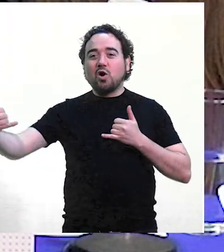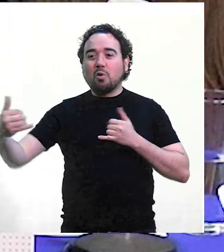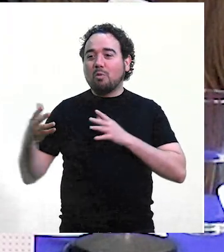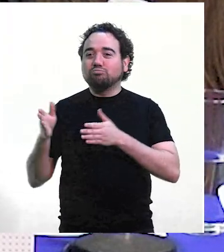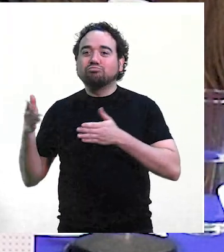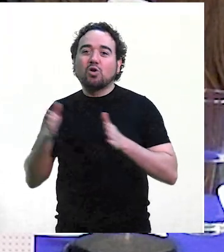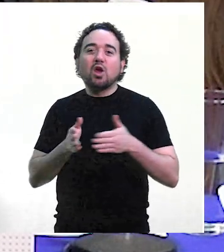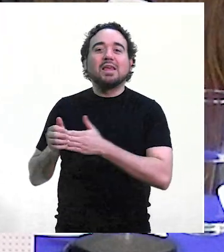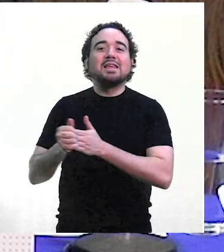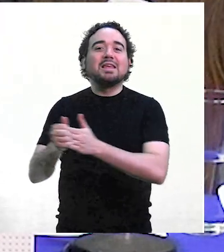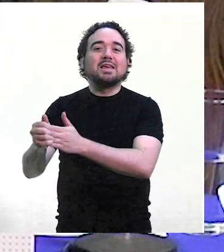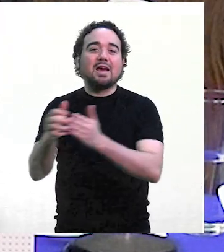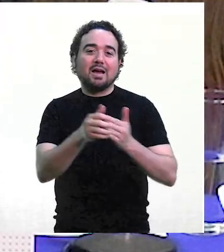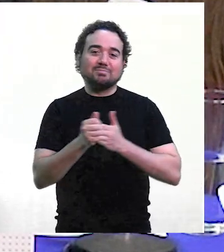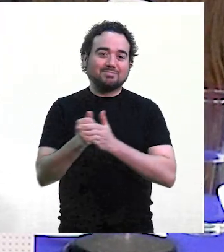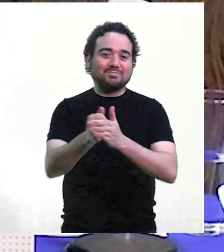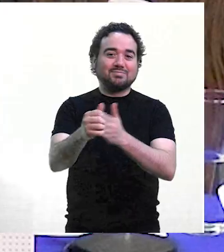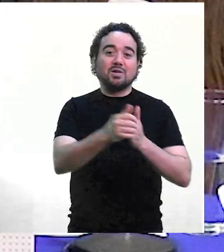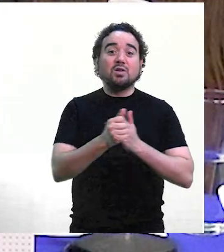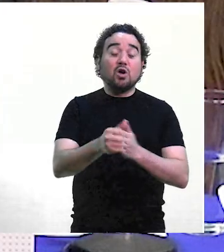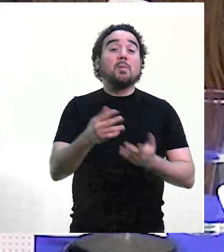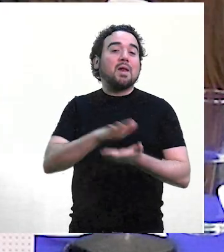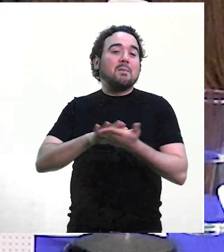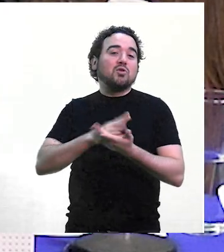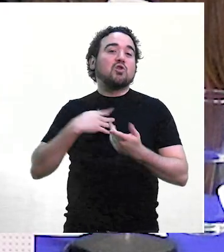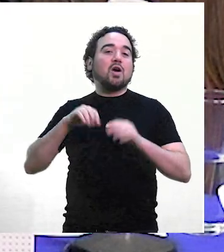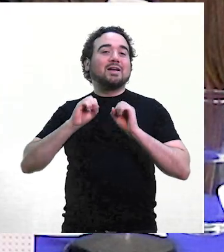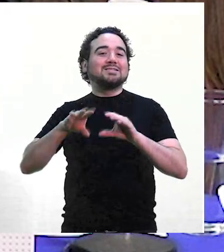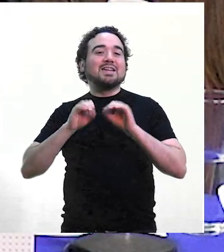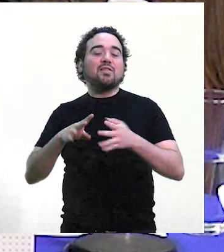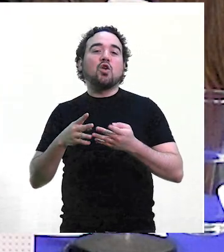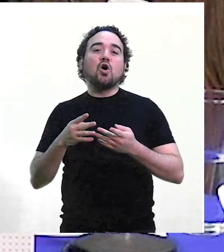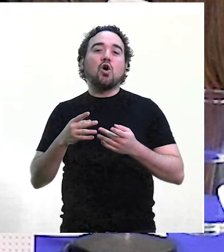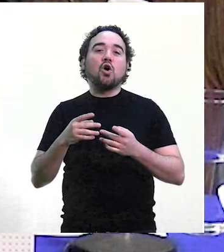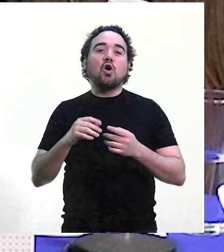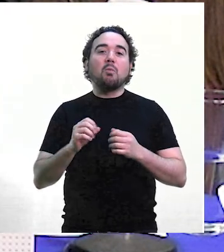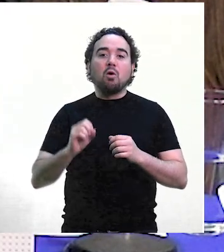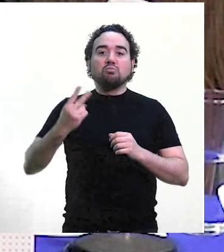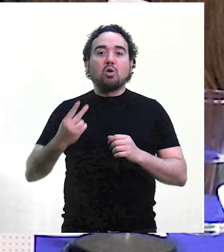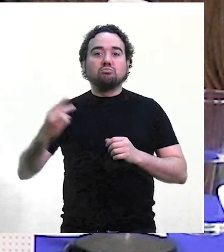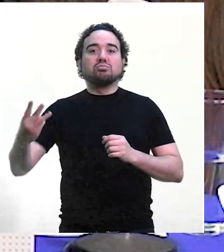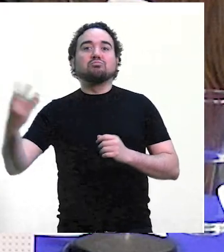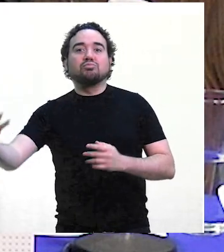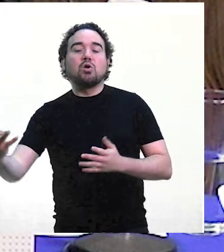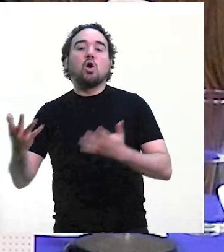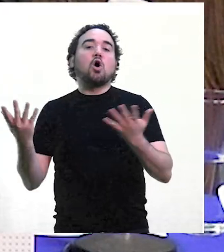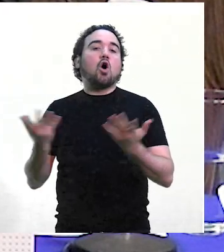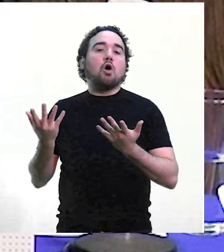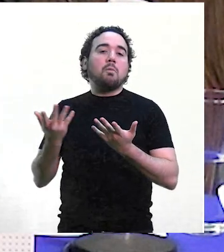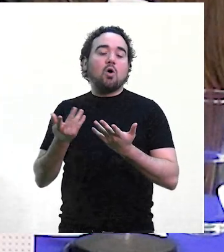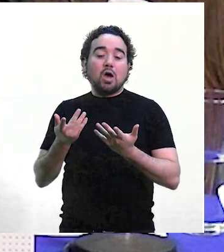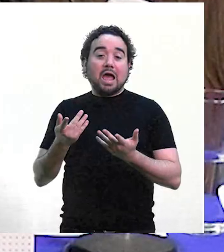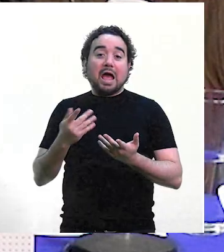animales y eso también lo llevo a mi vida profesional. Le enseñamos potencias con una gatita que no estaba esterilizada. Entonces, como esta